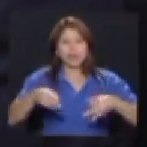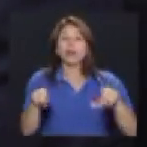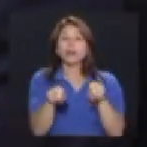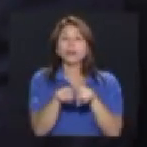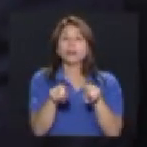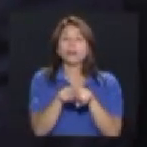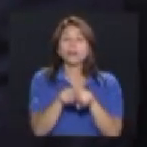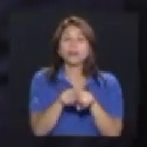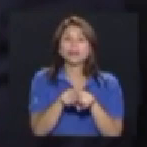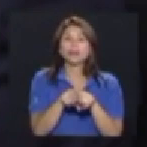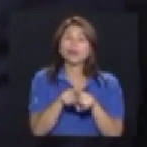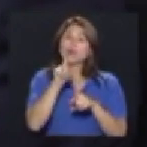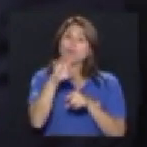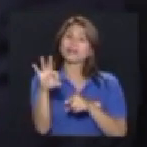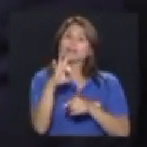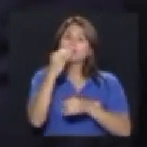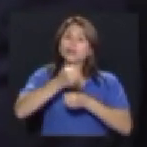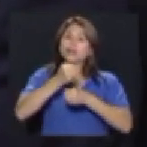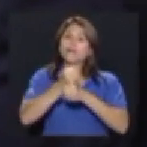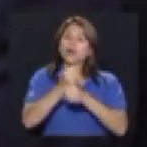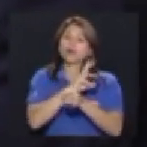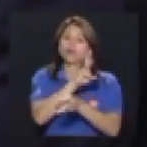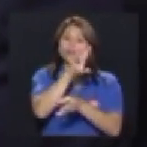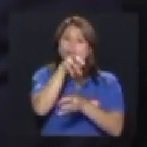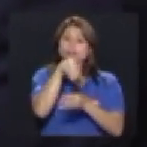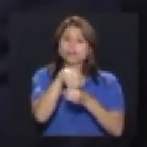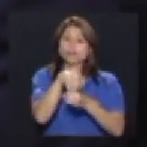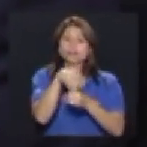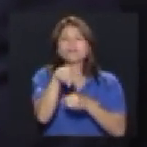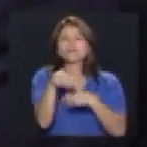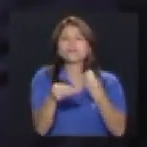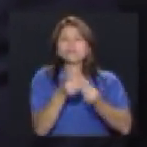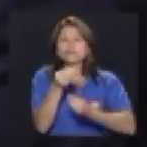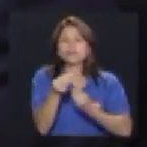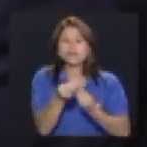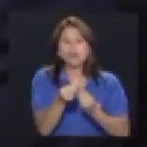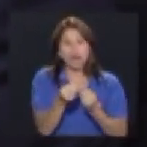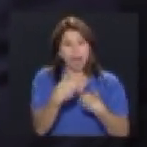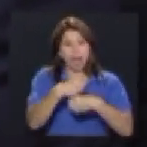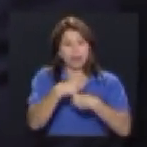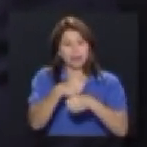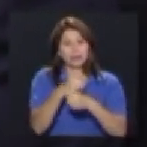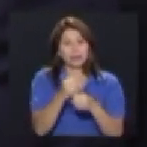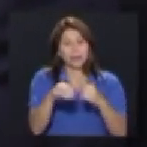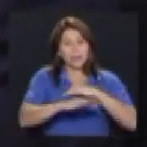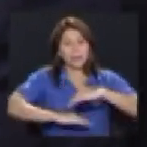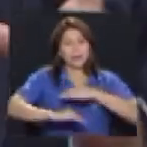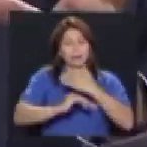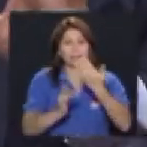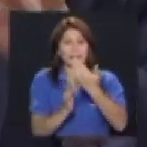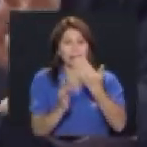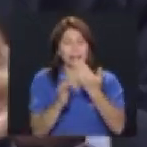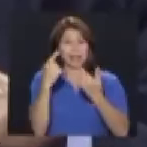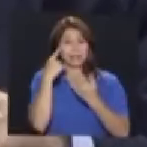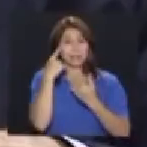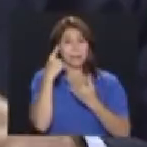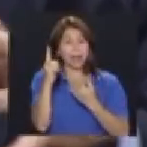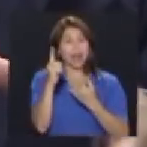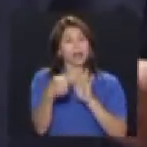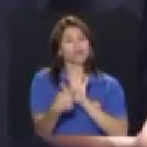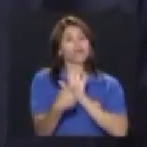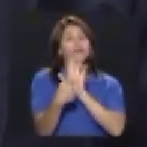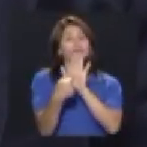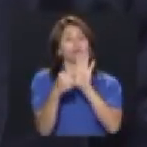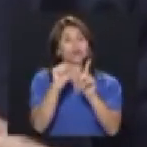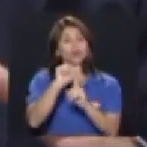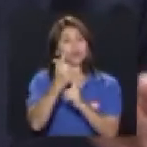un estilo de trabajo, que sería la producción de bases técnicas para la deliberación social. Si ves ahí hay